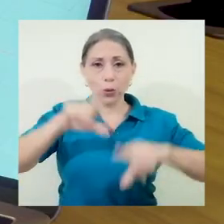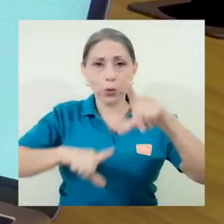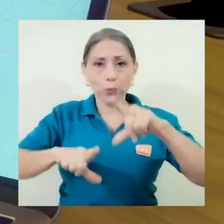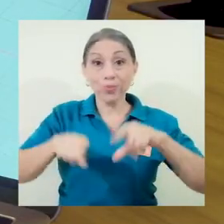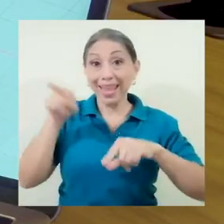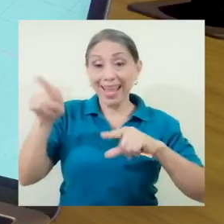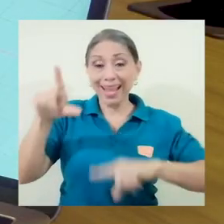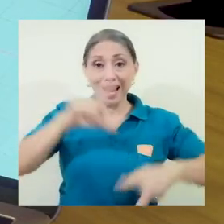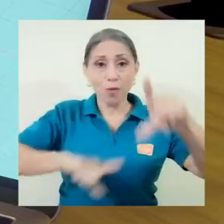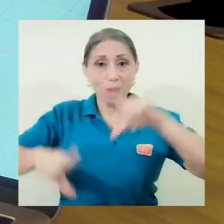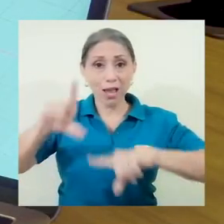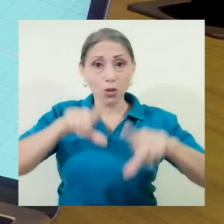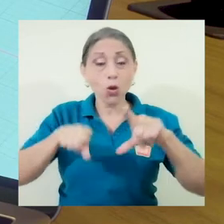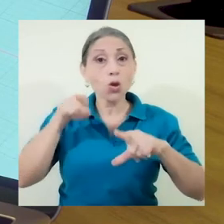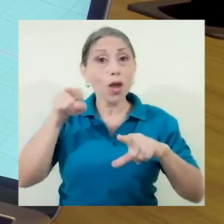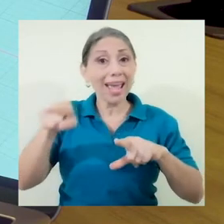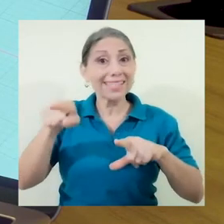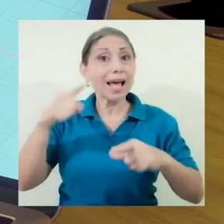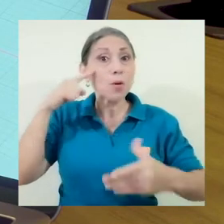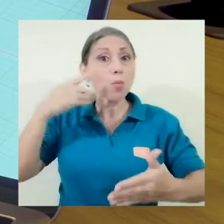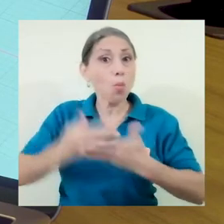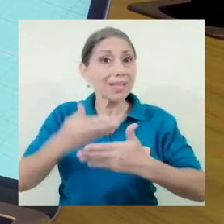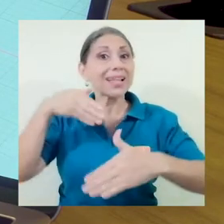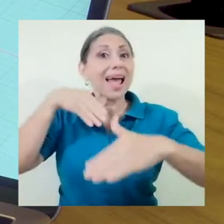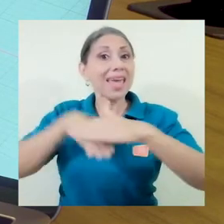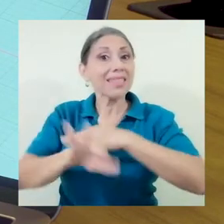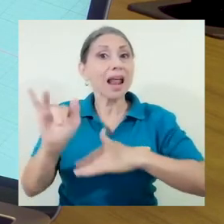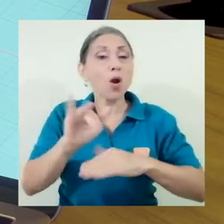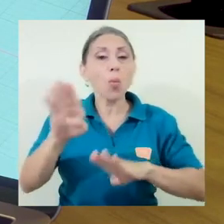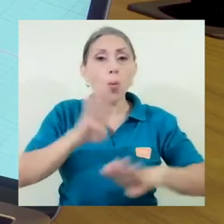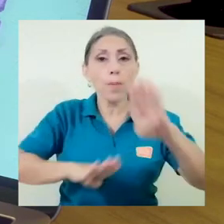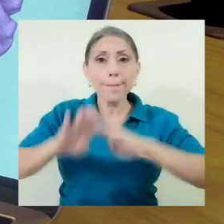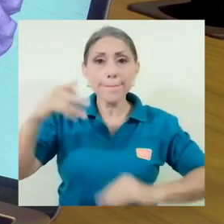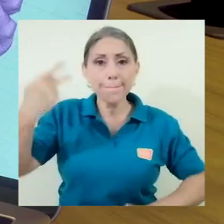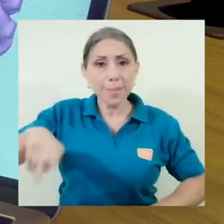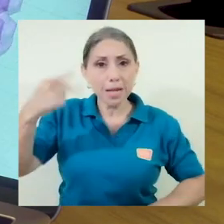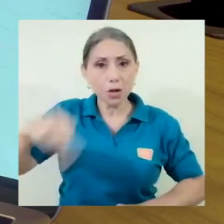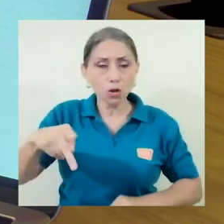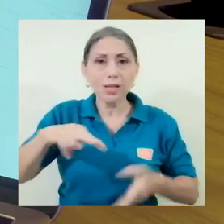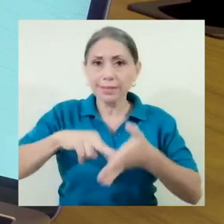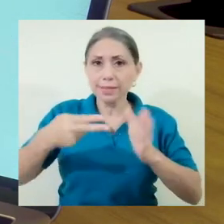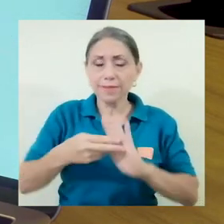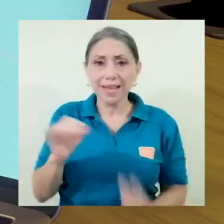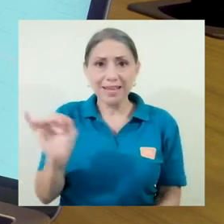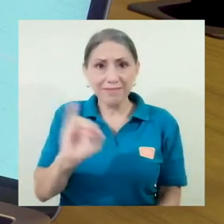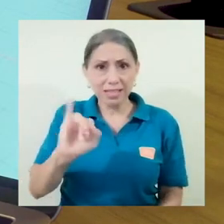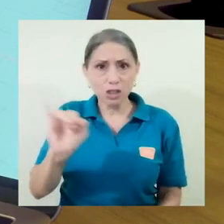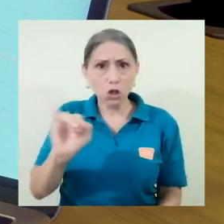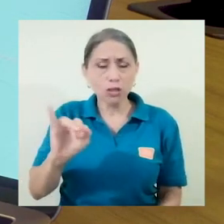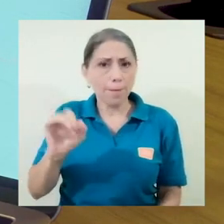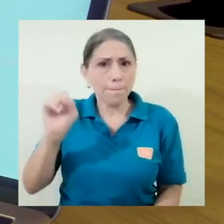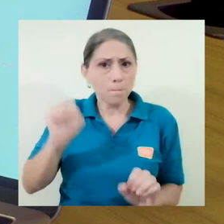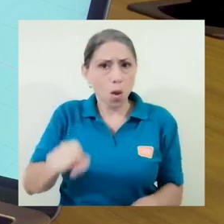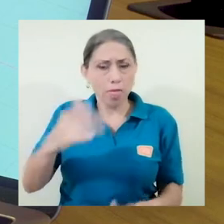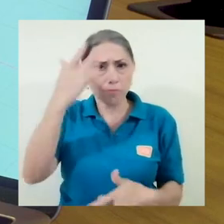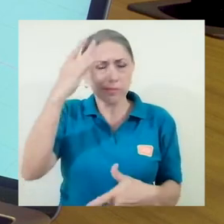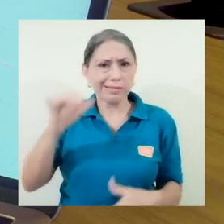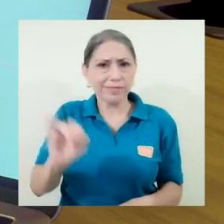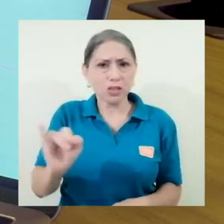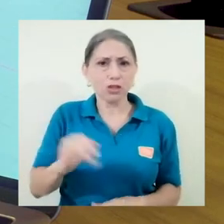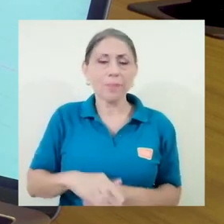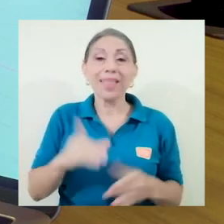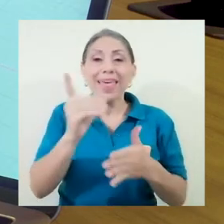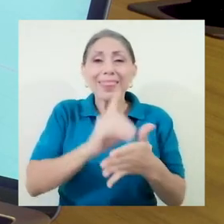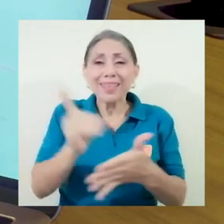en el laboratorio esa muestra entra como una muestra bio peligrosa o sea es una muestra infecciosa de alta infección y dado